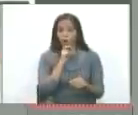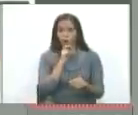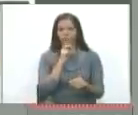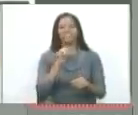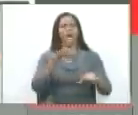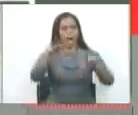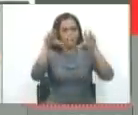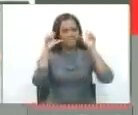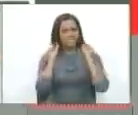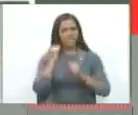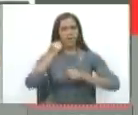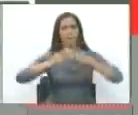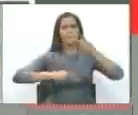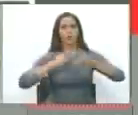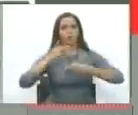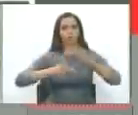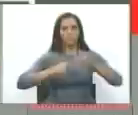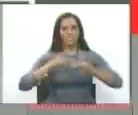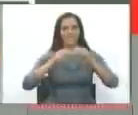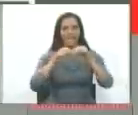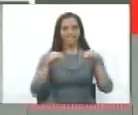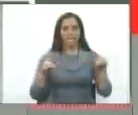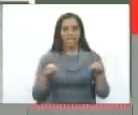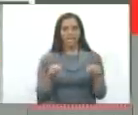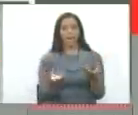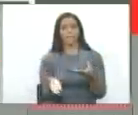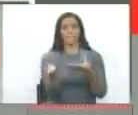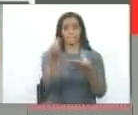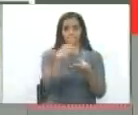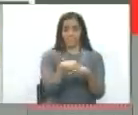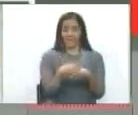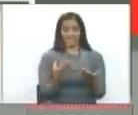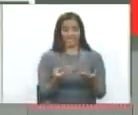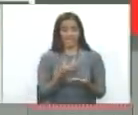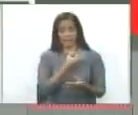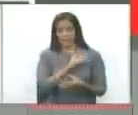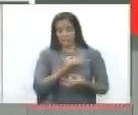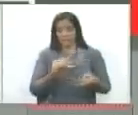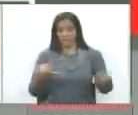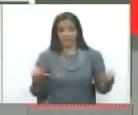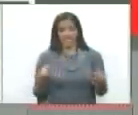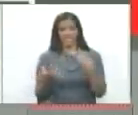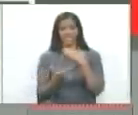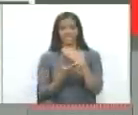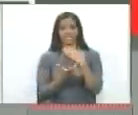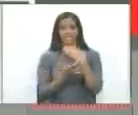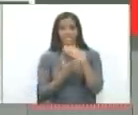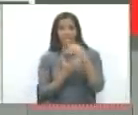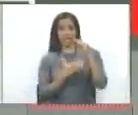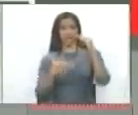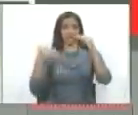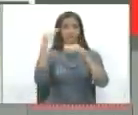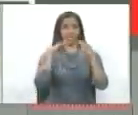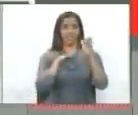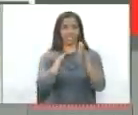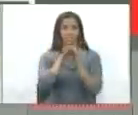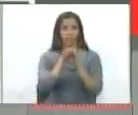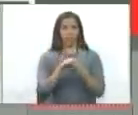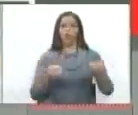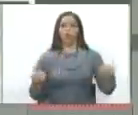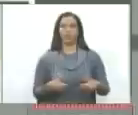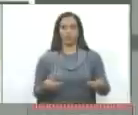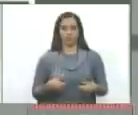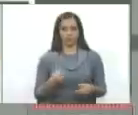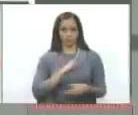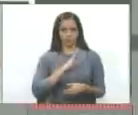producir la tierra y además llevar la más alta tecnología al más alto nivel de desarrollo, con esfuerzos